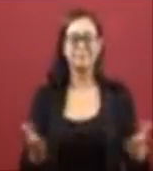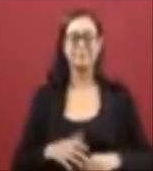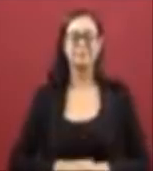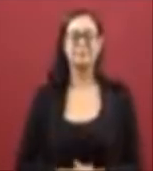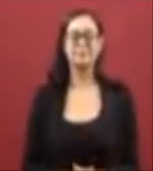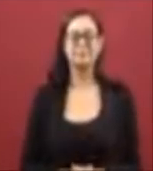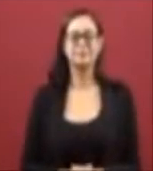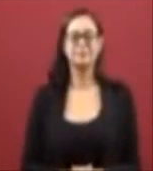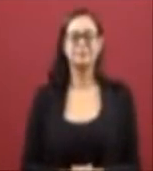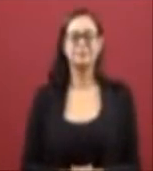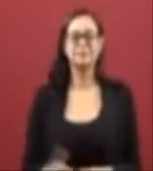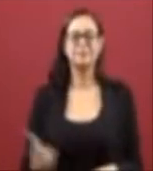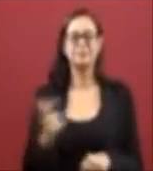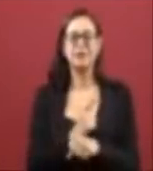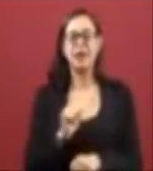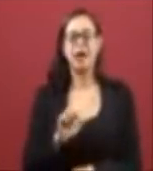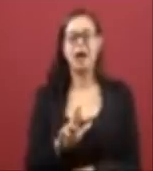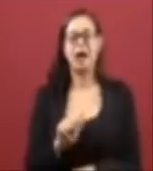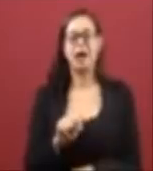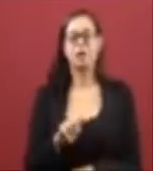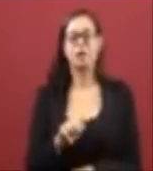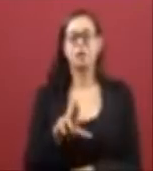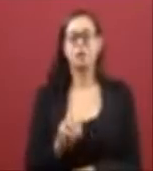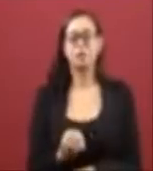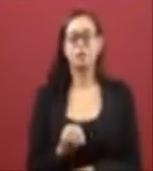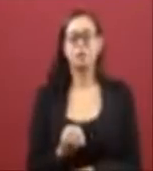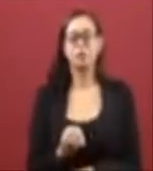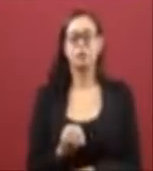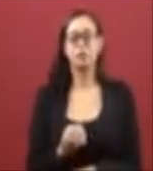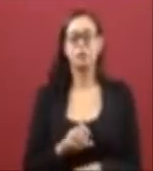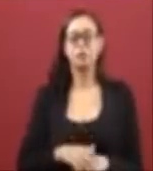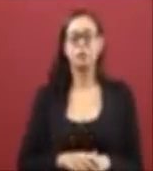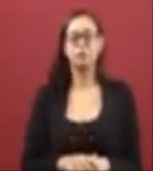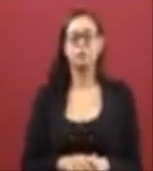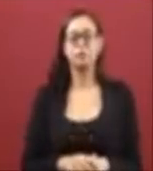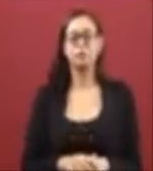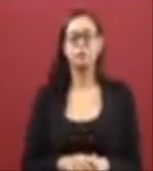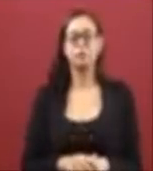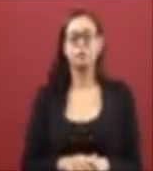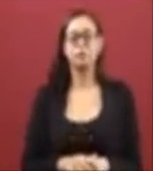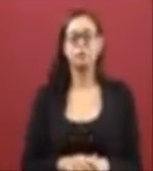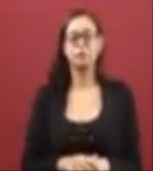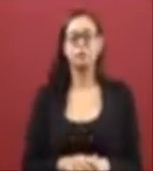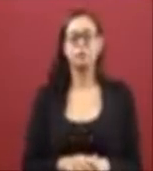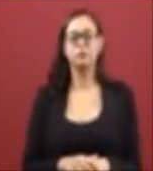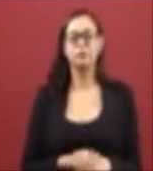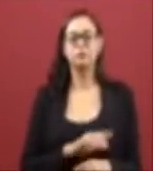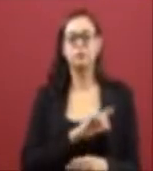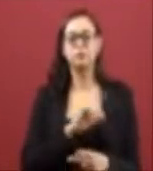licenciado Arturo Saldívar, Lelo de la REA,